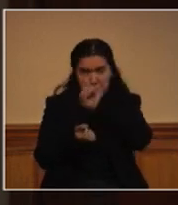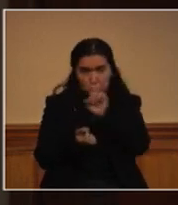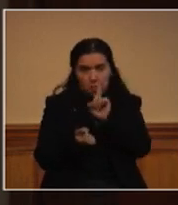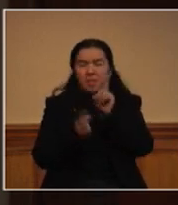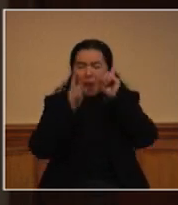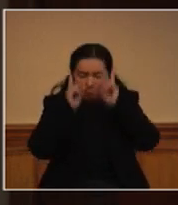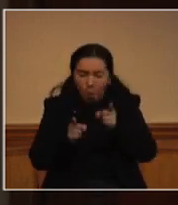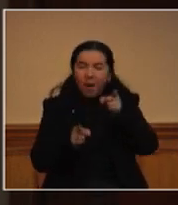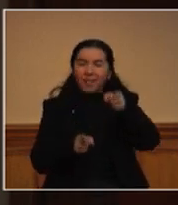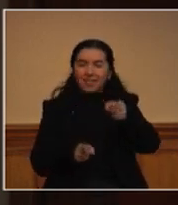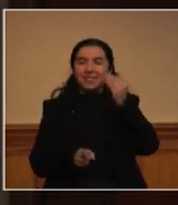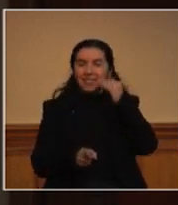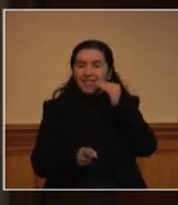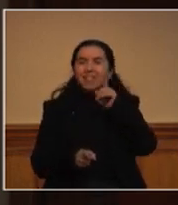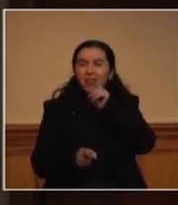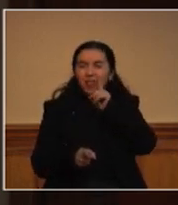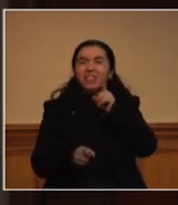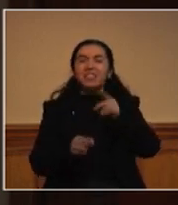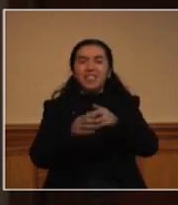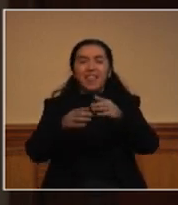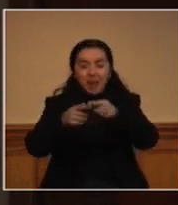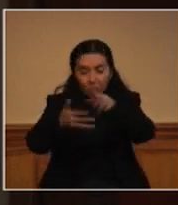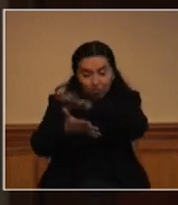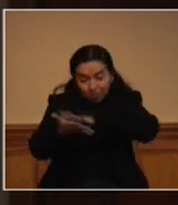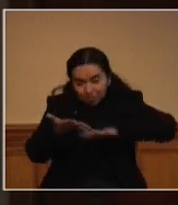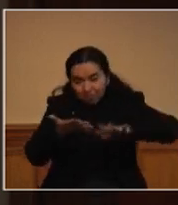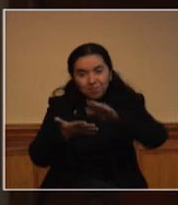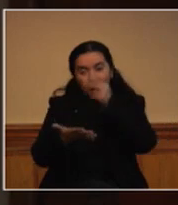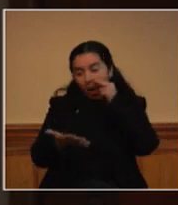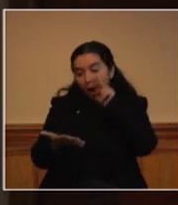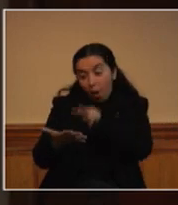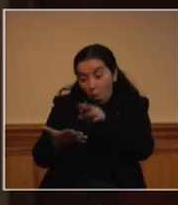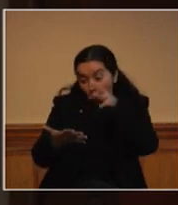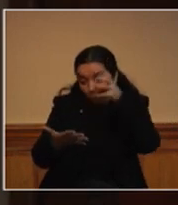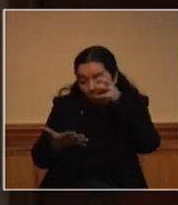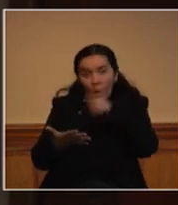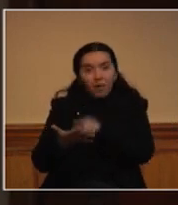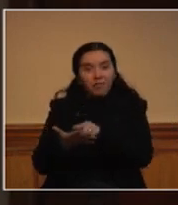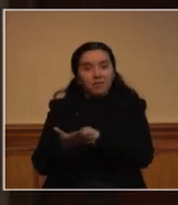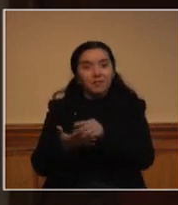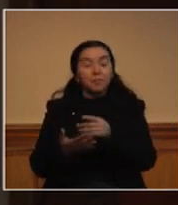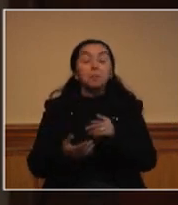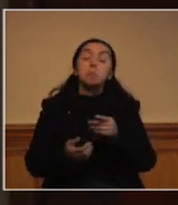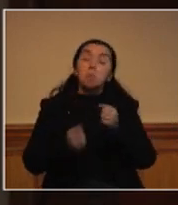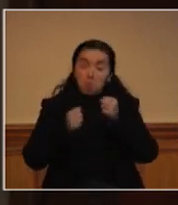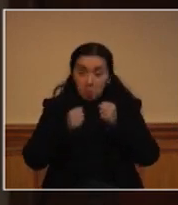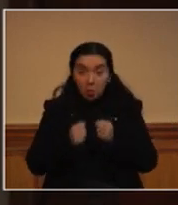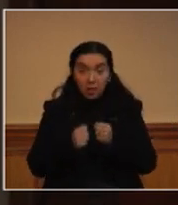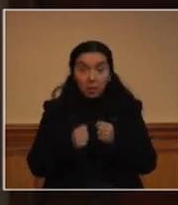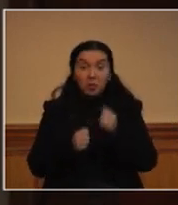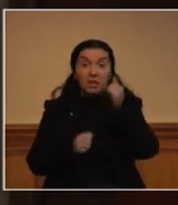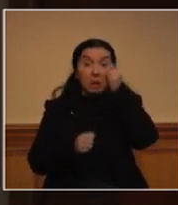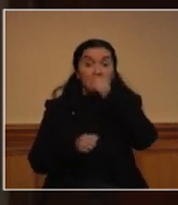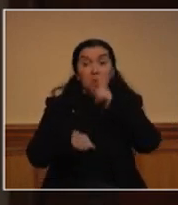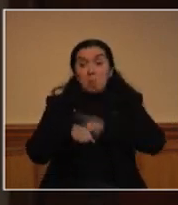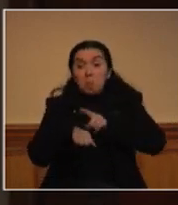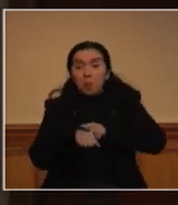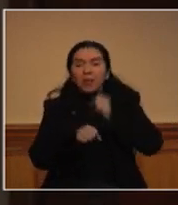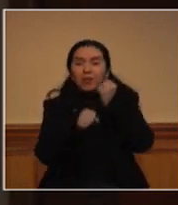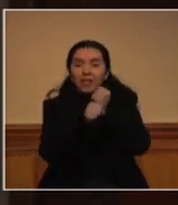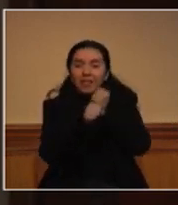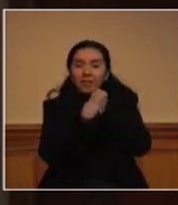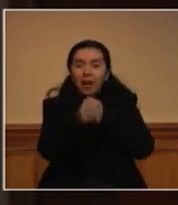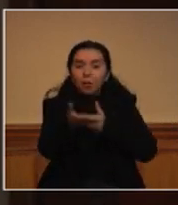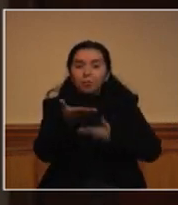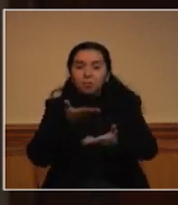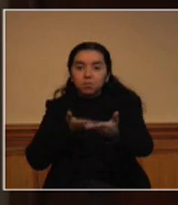van a tener un espacio realmente atractivo con el cual podamos tener algunos momentos de trabajo